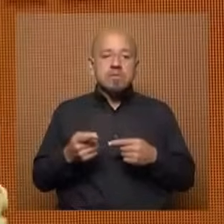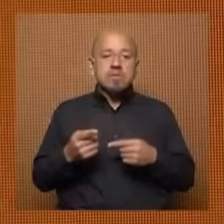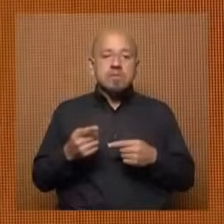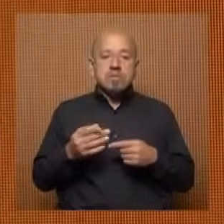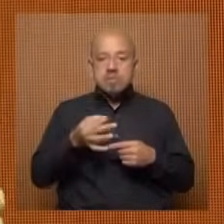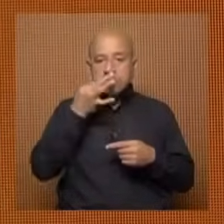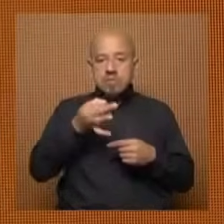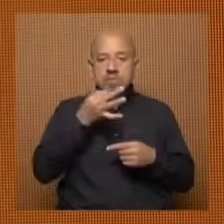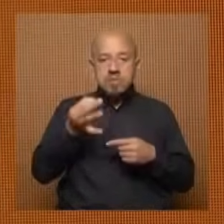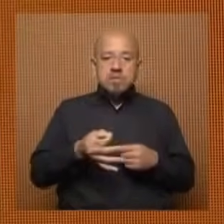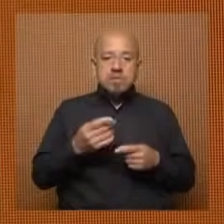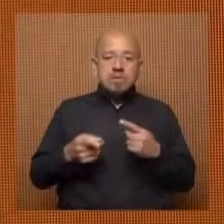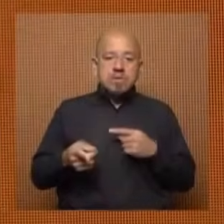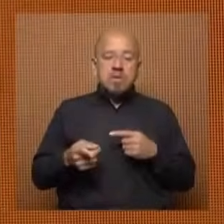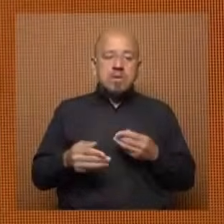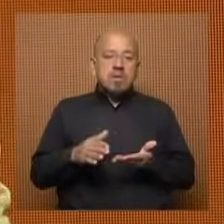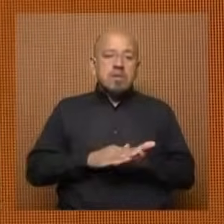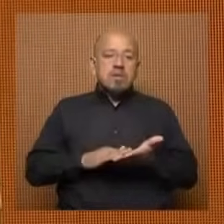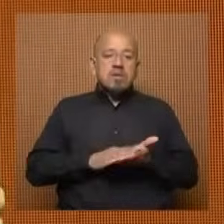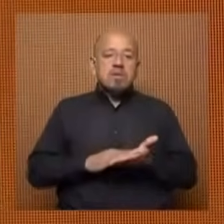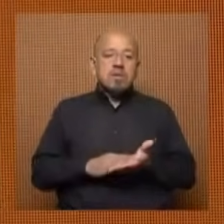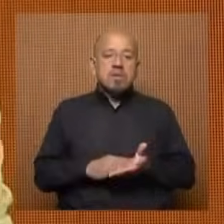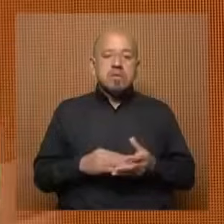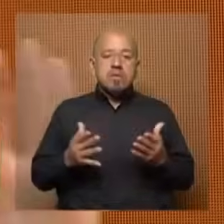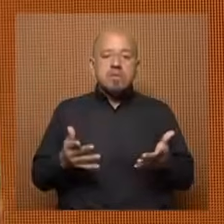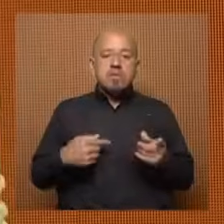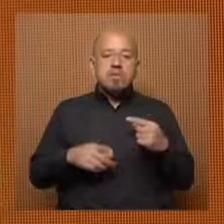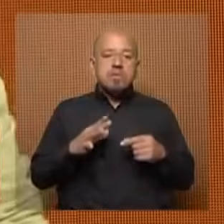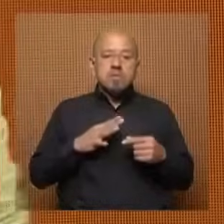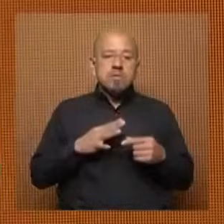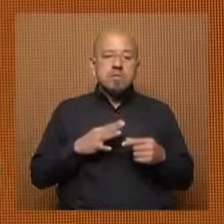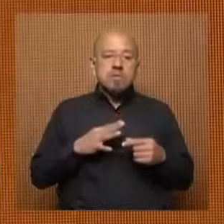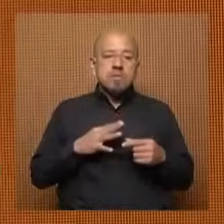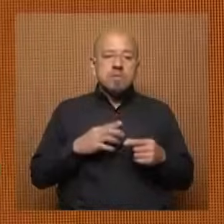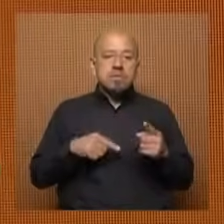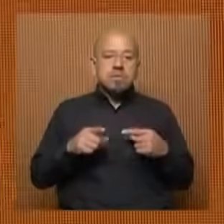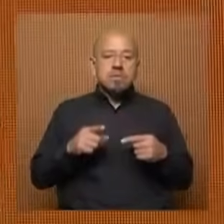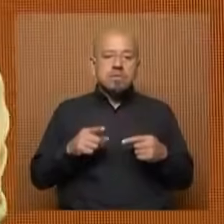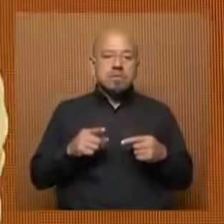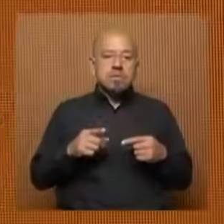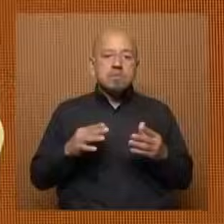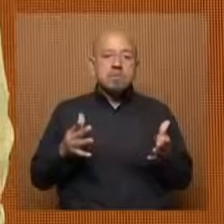discursos desinformados. Vacío. Es como difícil, hay que para